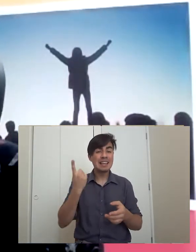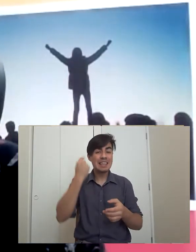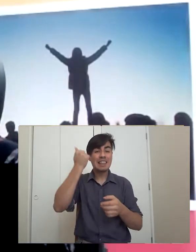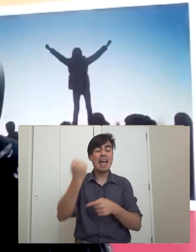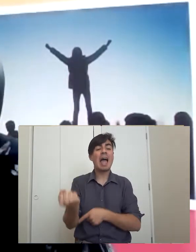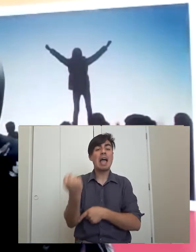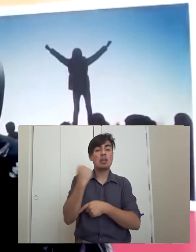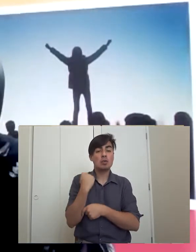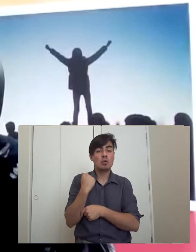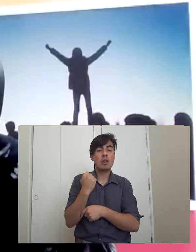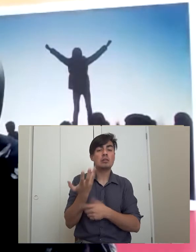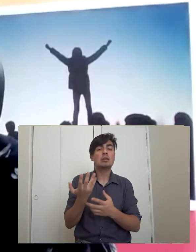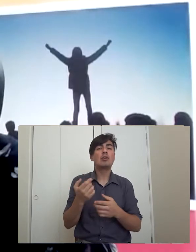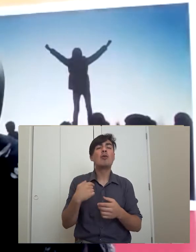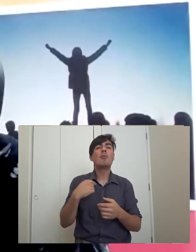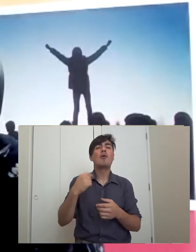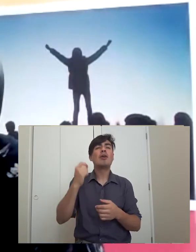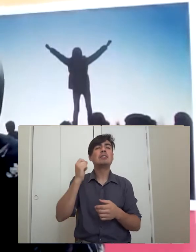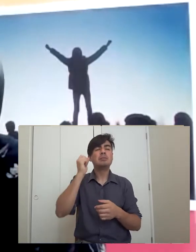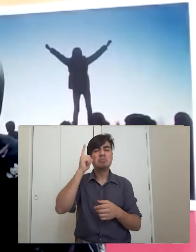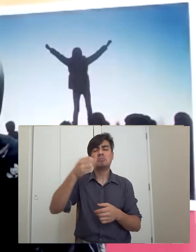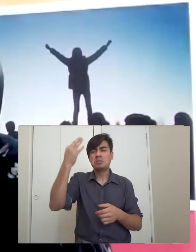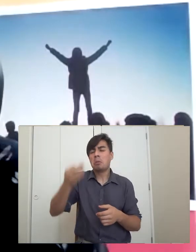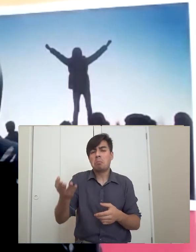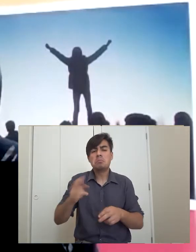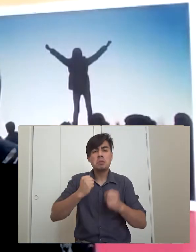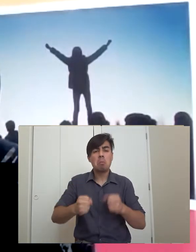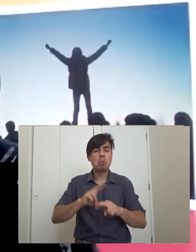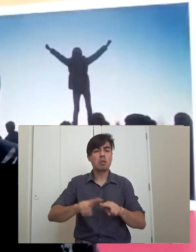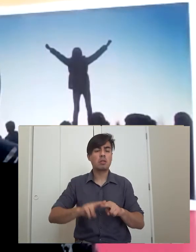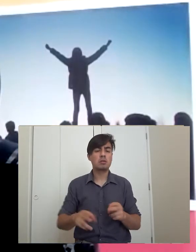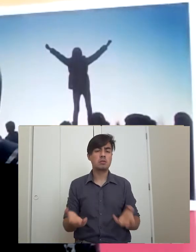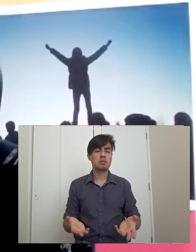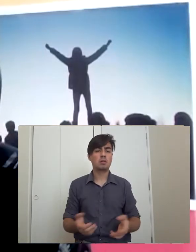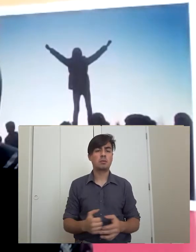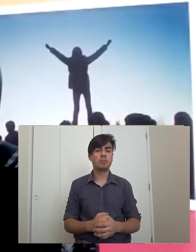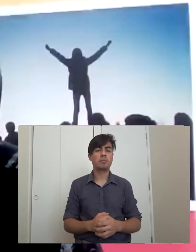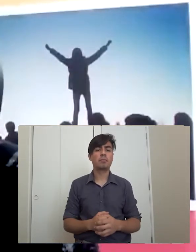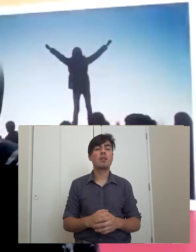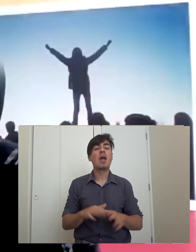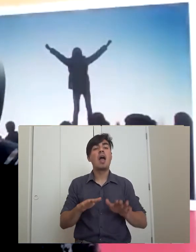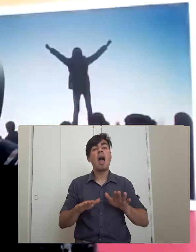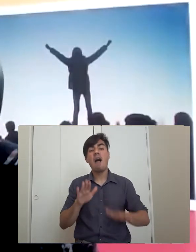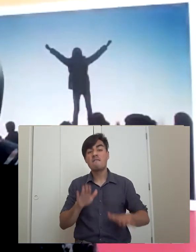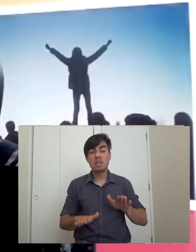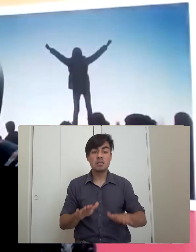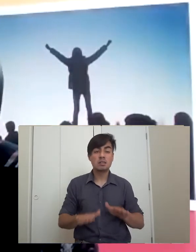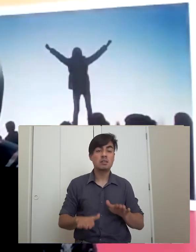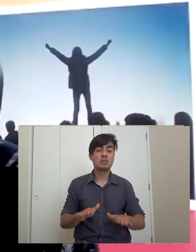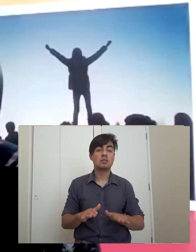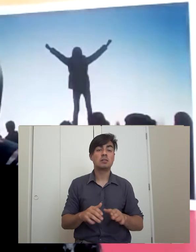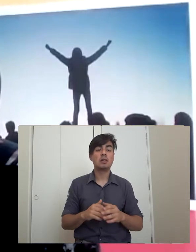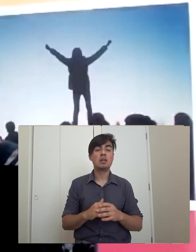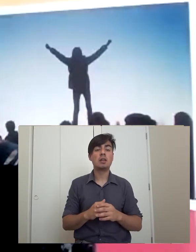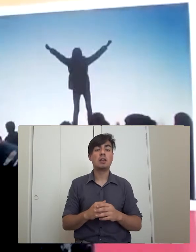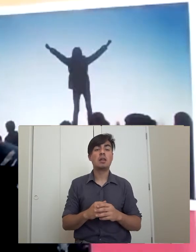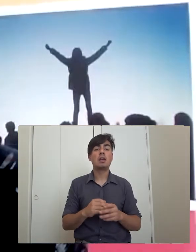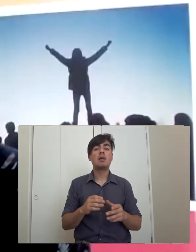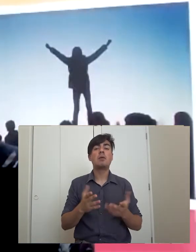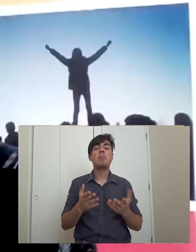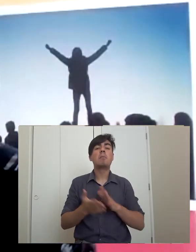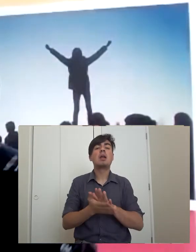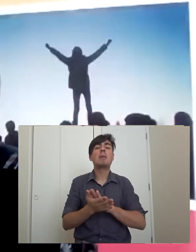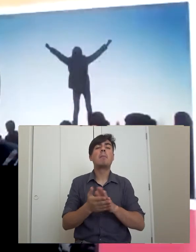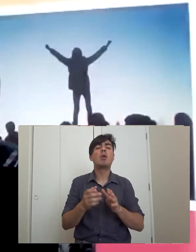nosotros pensamos que se puede. Algunas veces decidir qué tipo